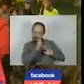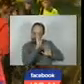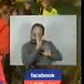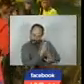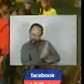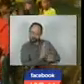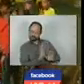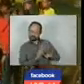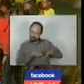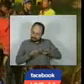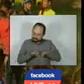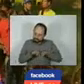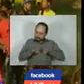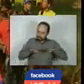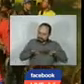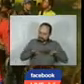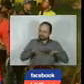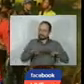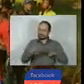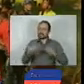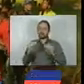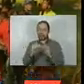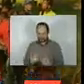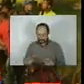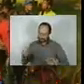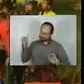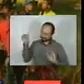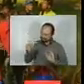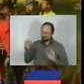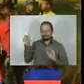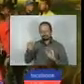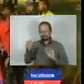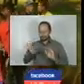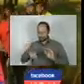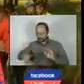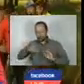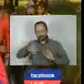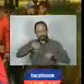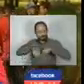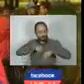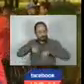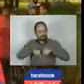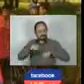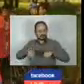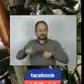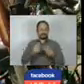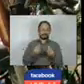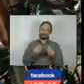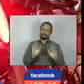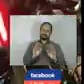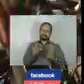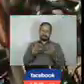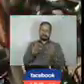espacio y comenzar a inculcarle a los niños de tres pequeños el uso de la bicicleta, no tenerles miedo.